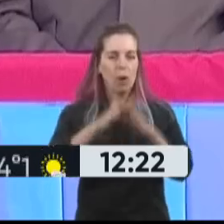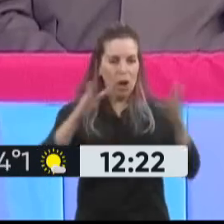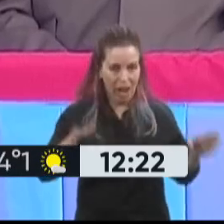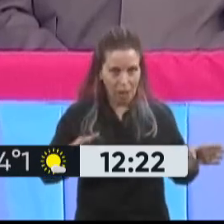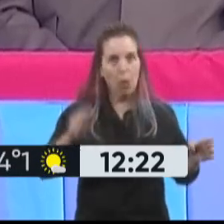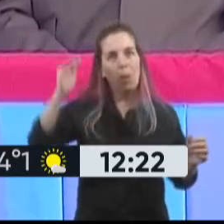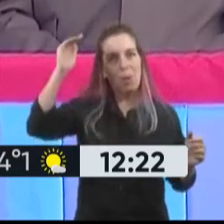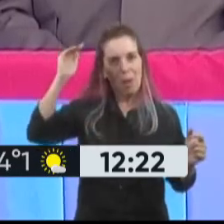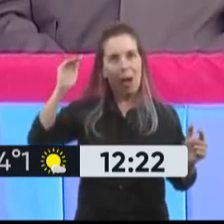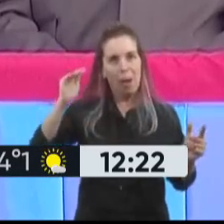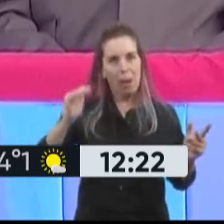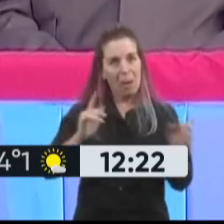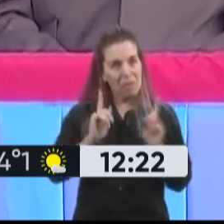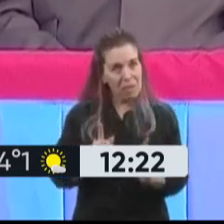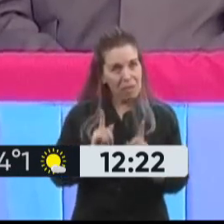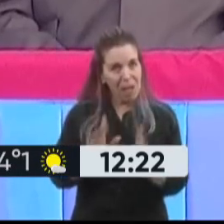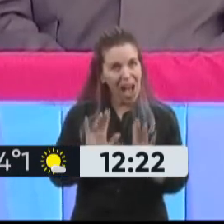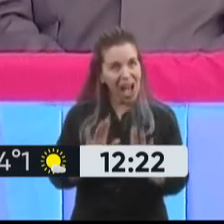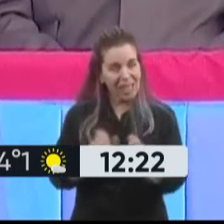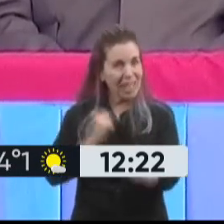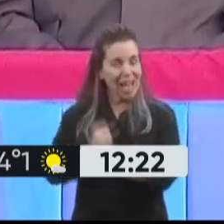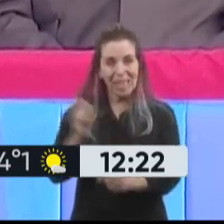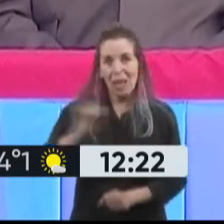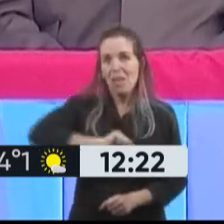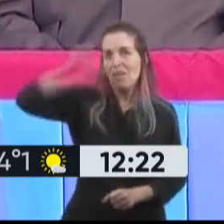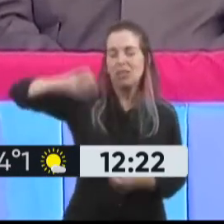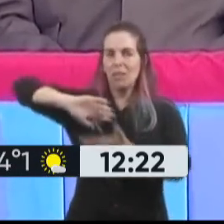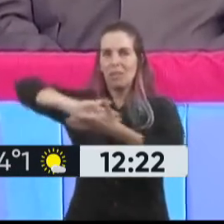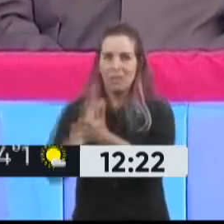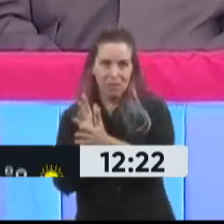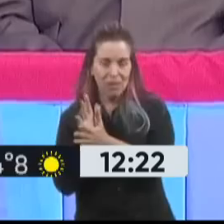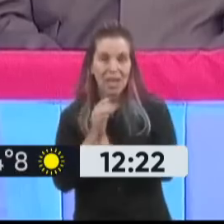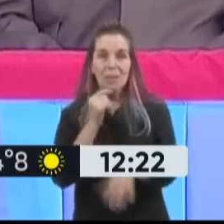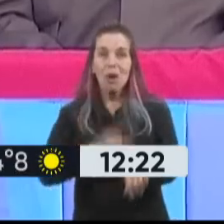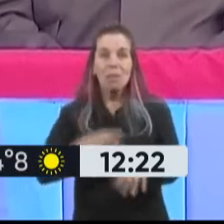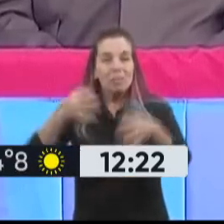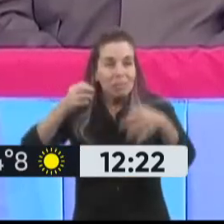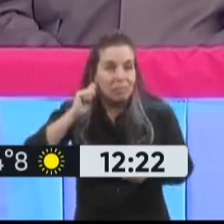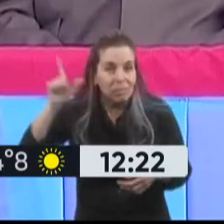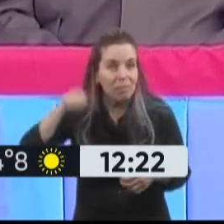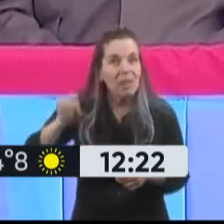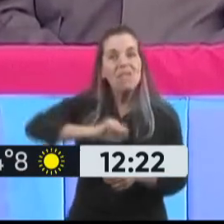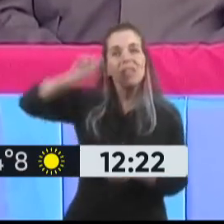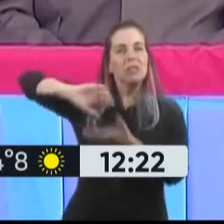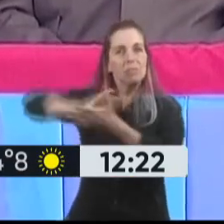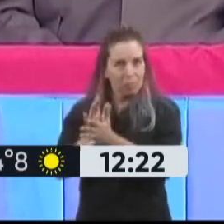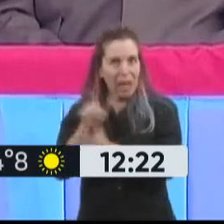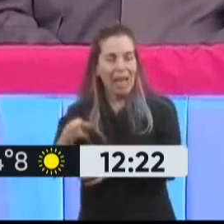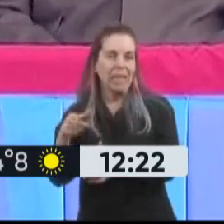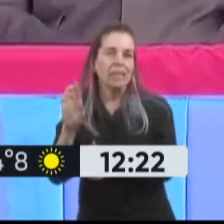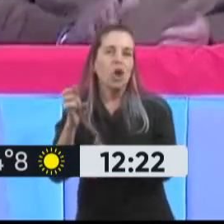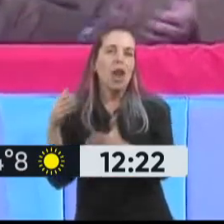seguir bajando y no vamos a parar hasta terminar la inflación. Y cuando eso lo logremos, vamos a terminar levantando el cepo.